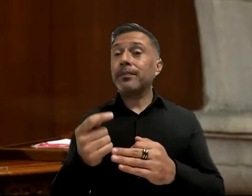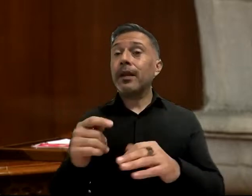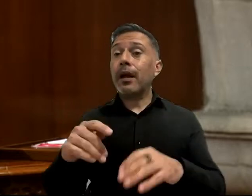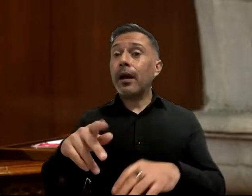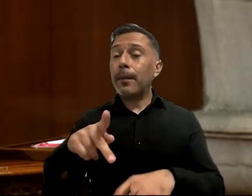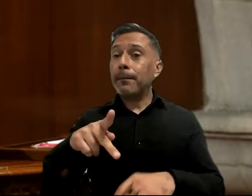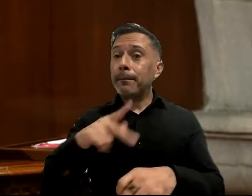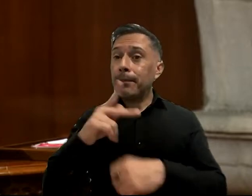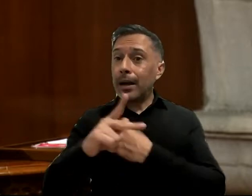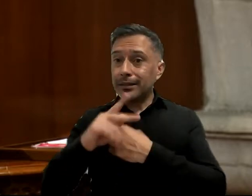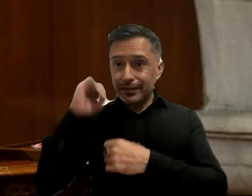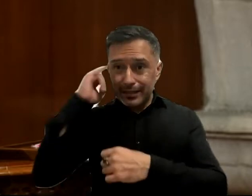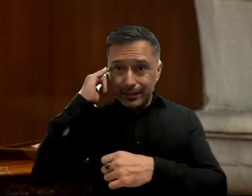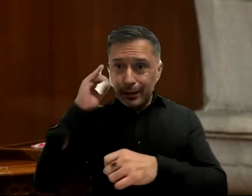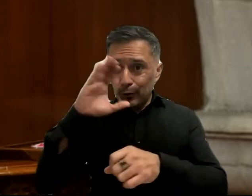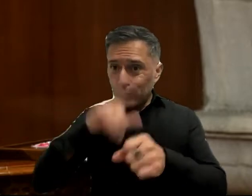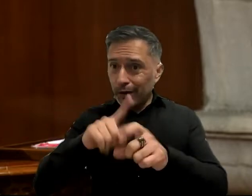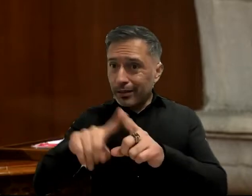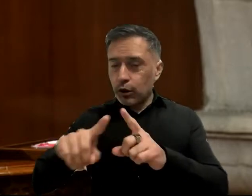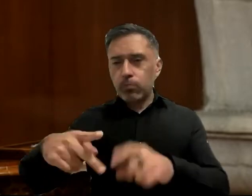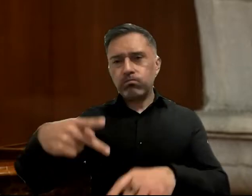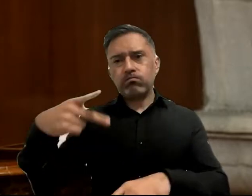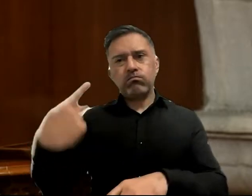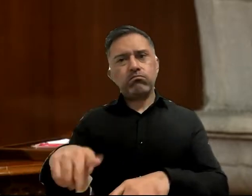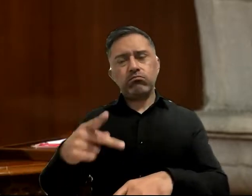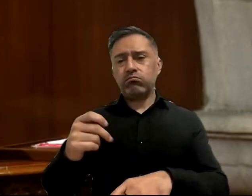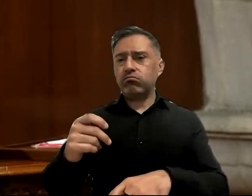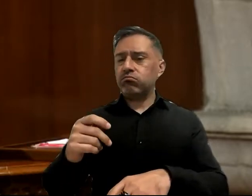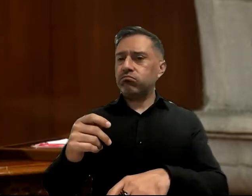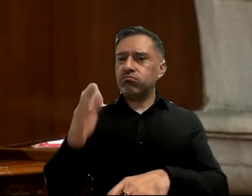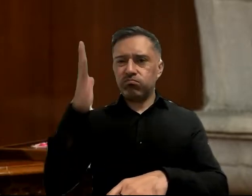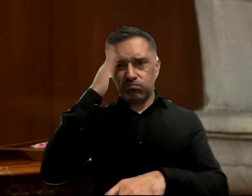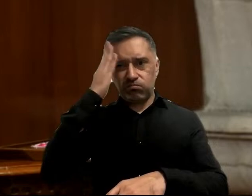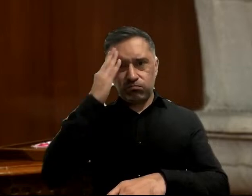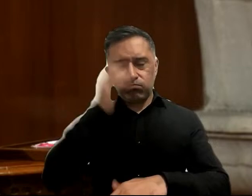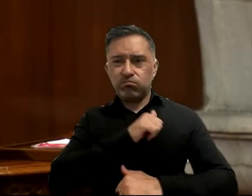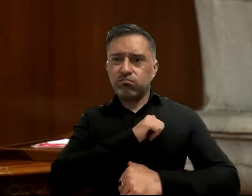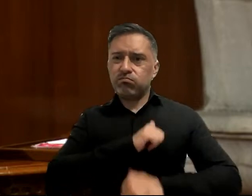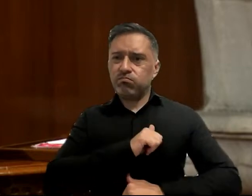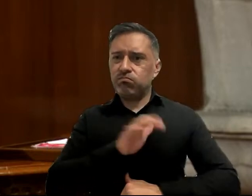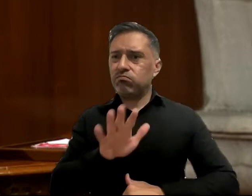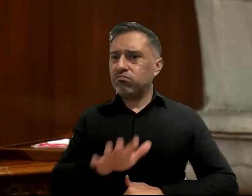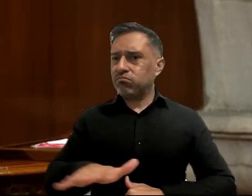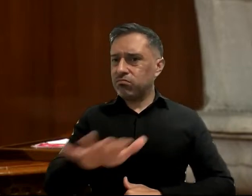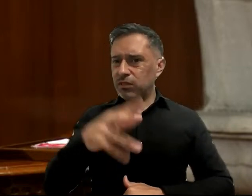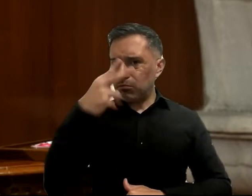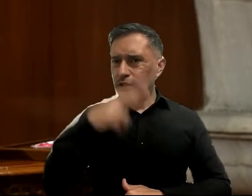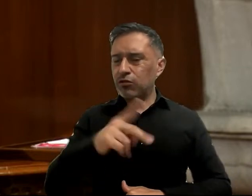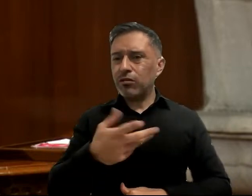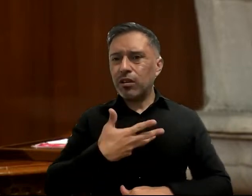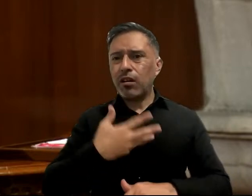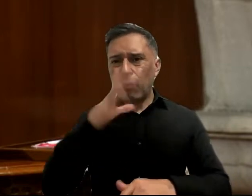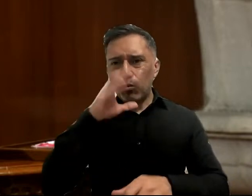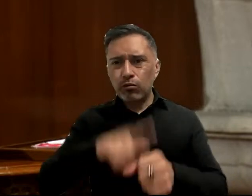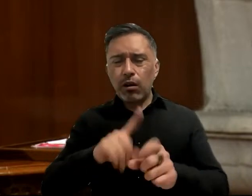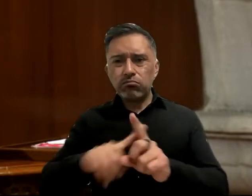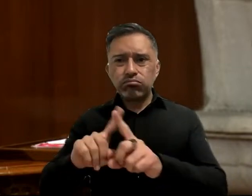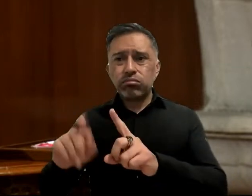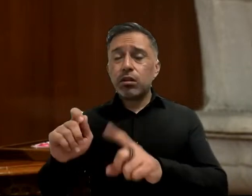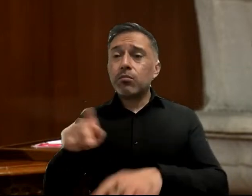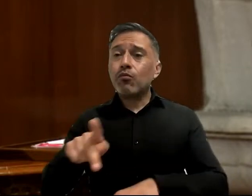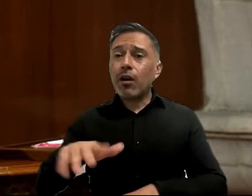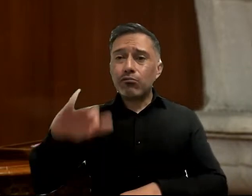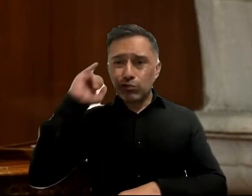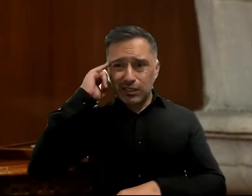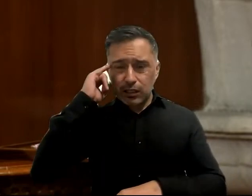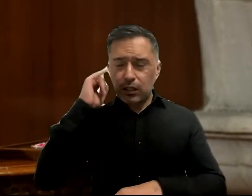base de la nación, cuya composición pluricultural y multiétnica se sustenta en sus pueblos indígenas,